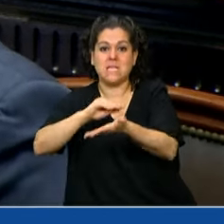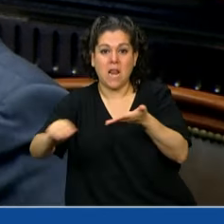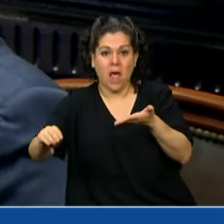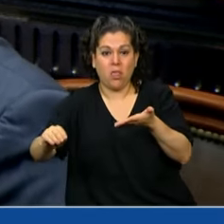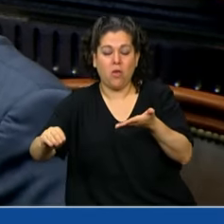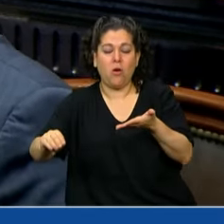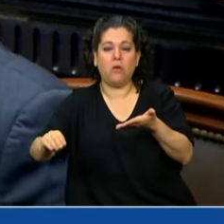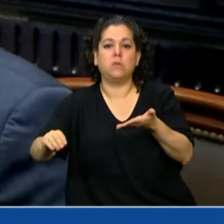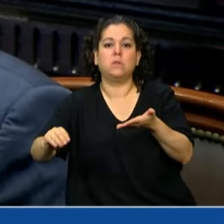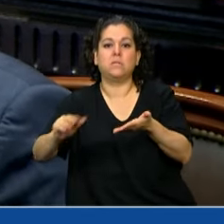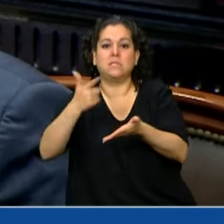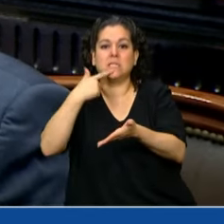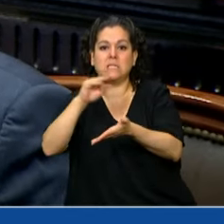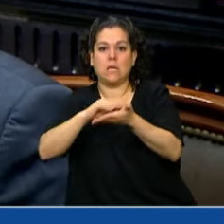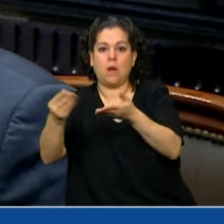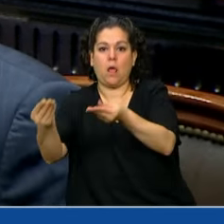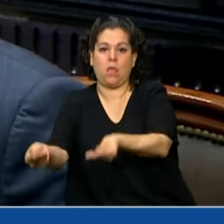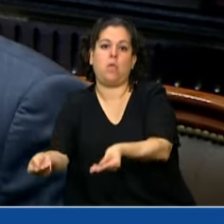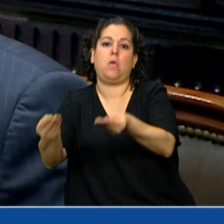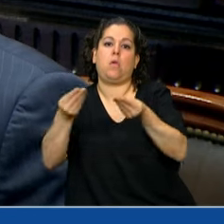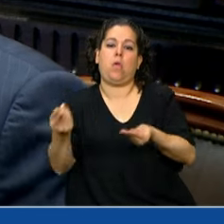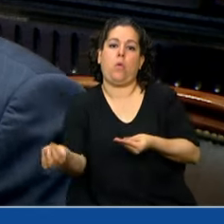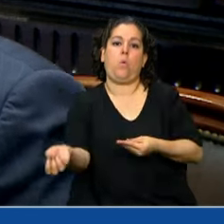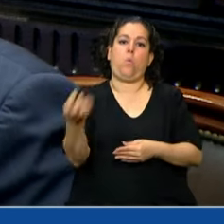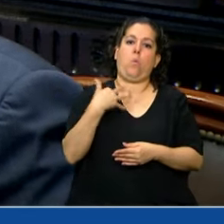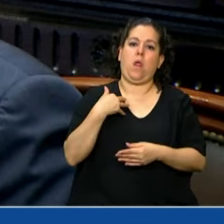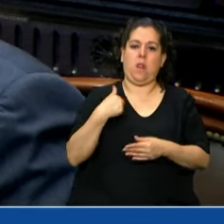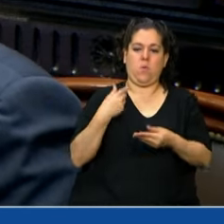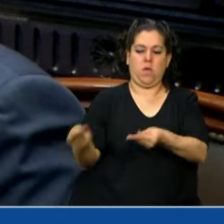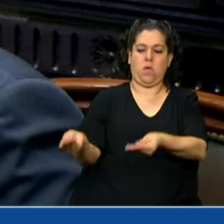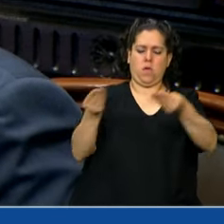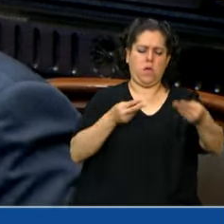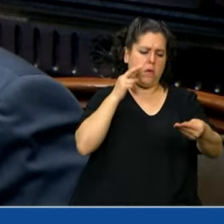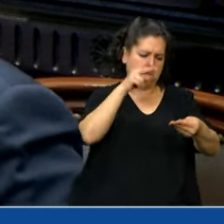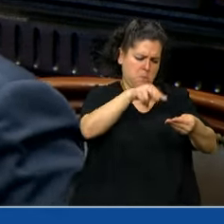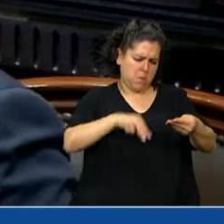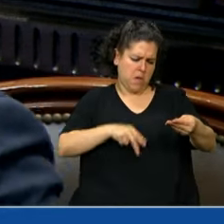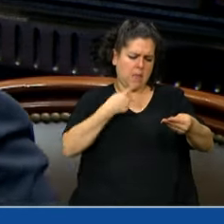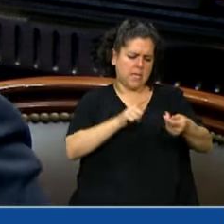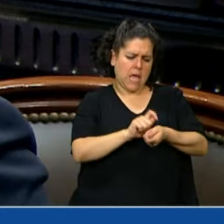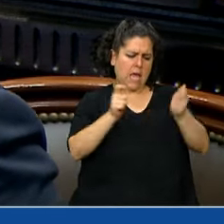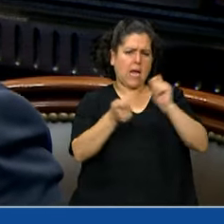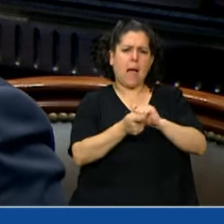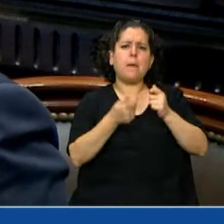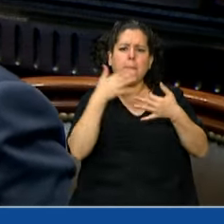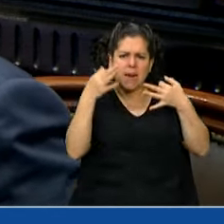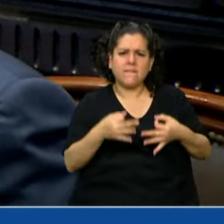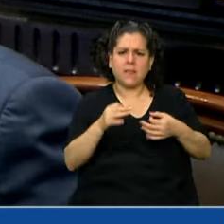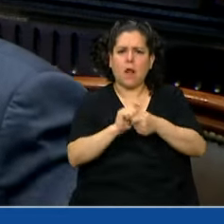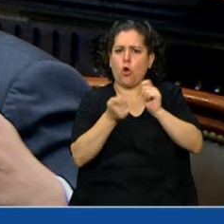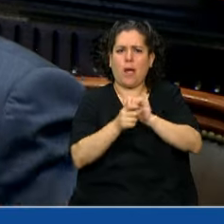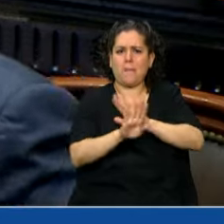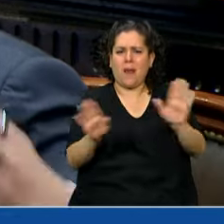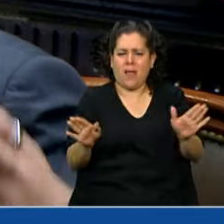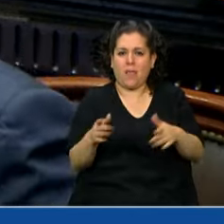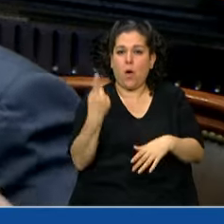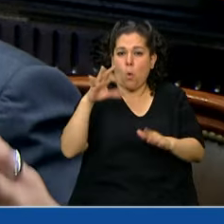senado nos viene este proyecto en revisión que me da la impresión de que cambia para que nada cambie Nos pasamos